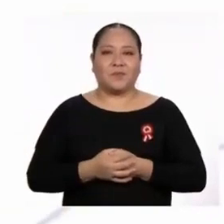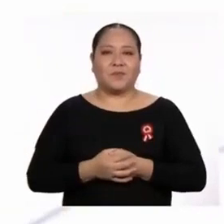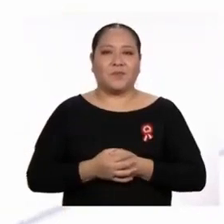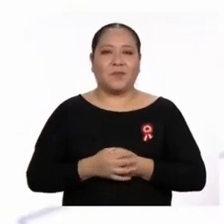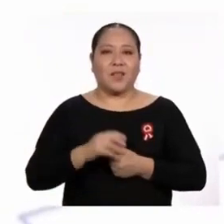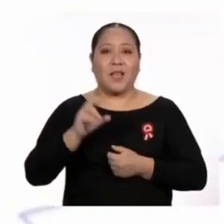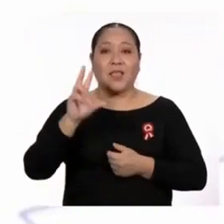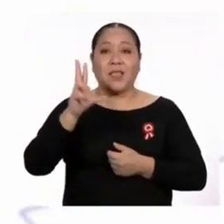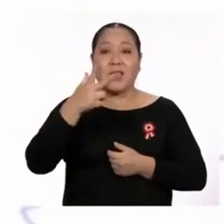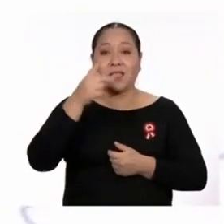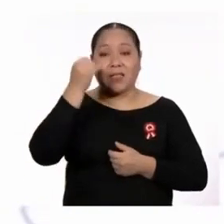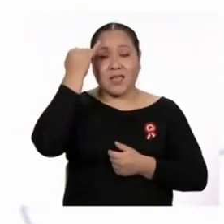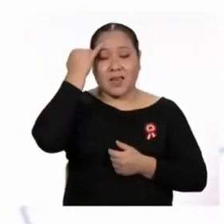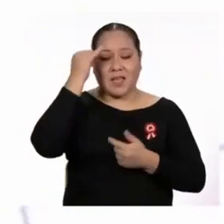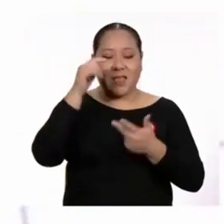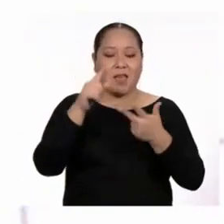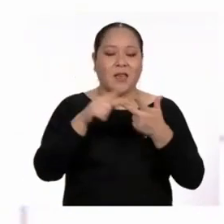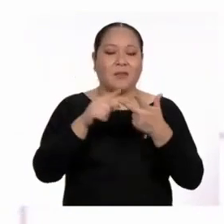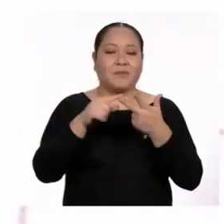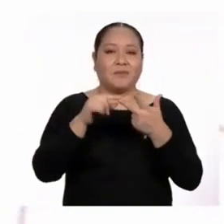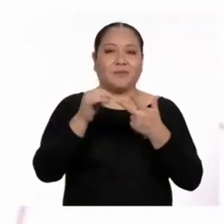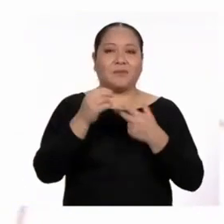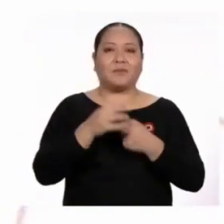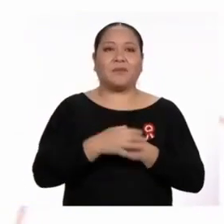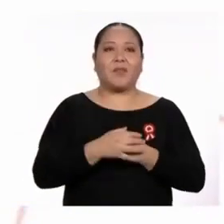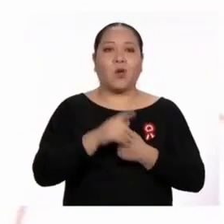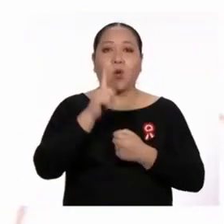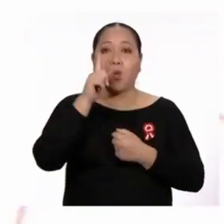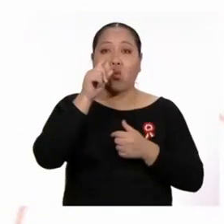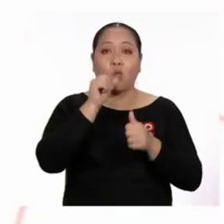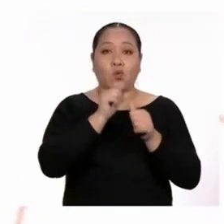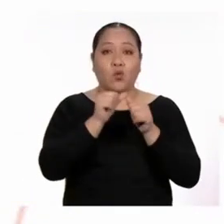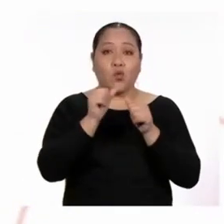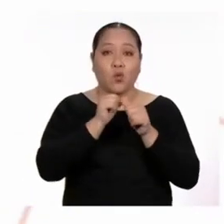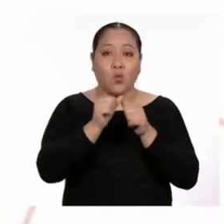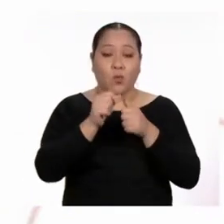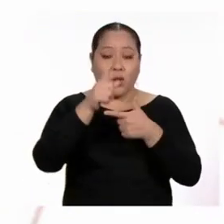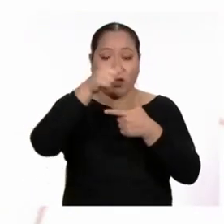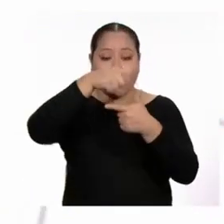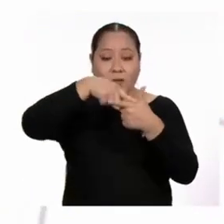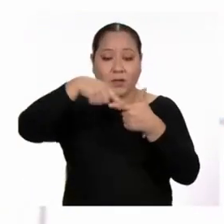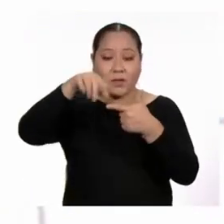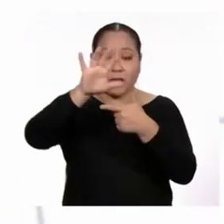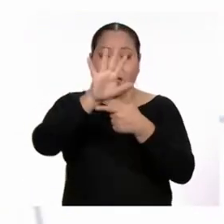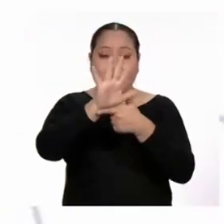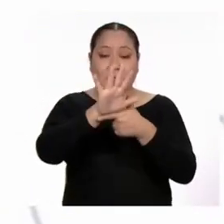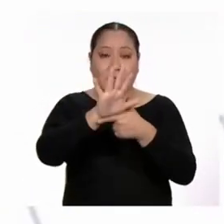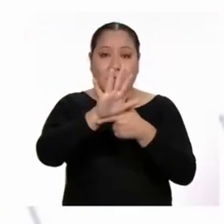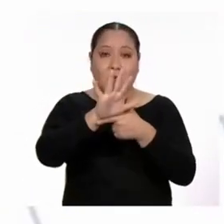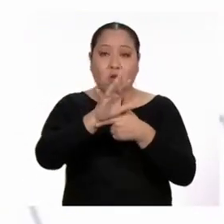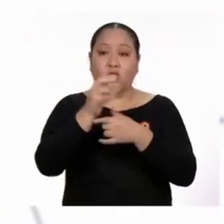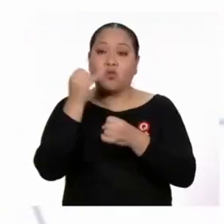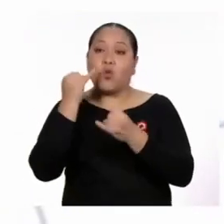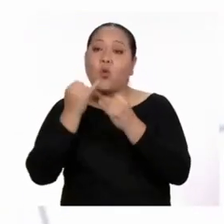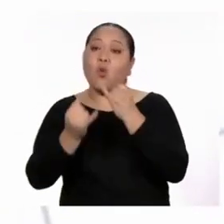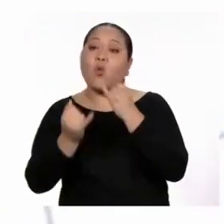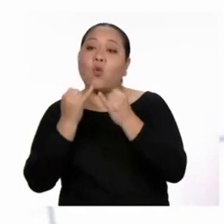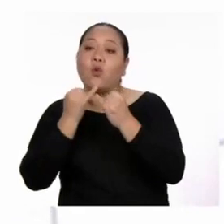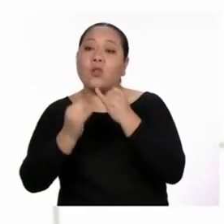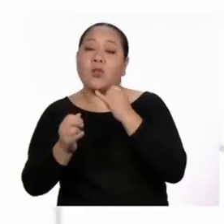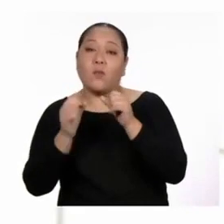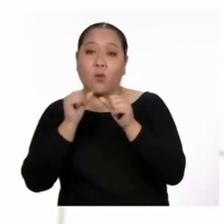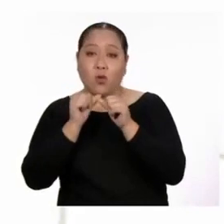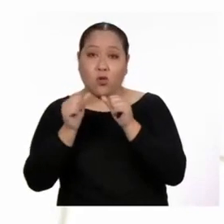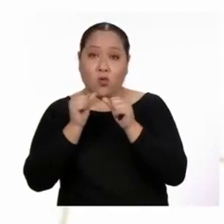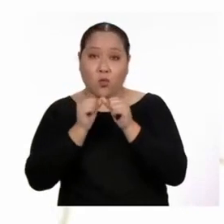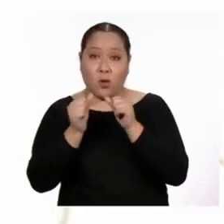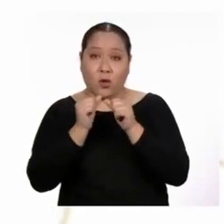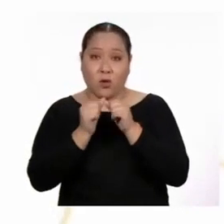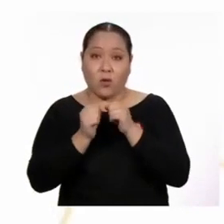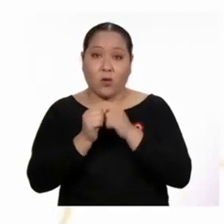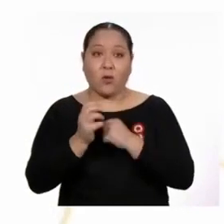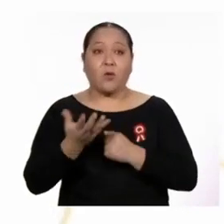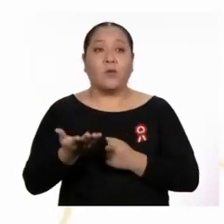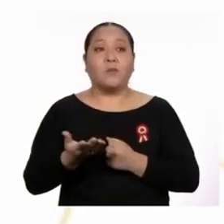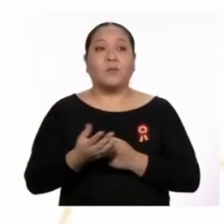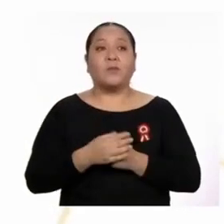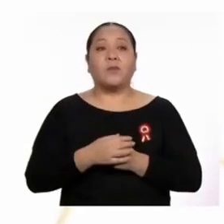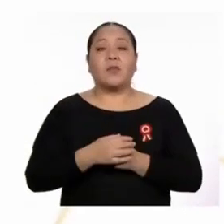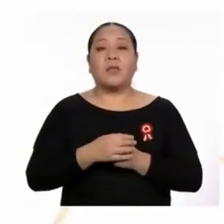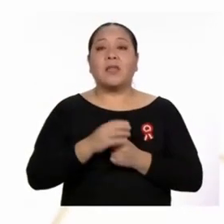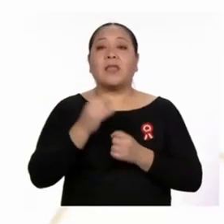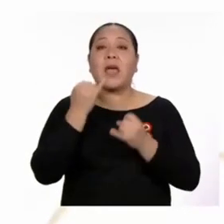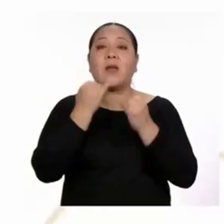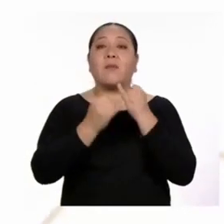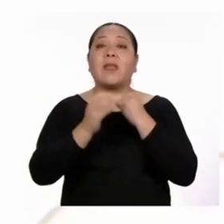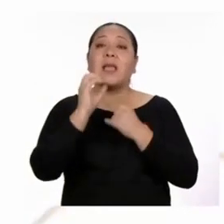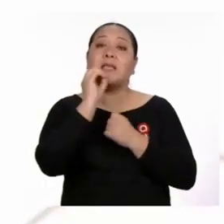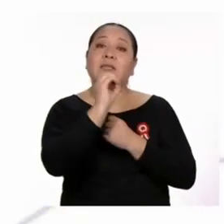Tercer criterio. Un número es divisible por 5 si su última cifra, el de las unidades, termina en